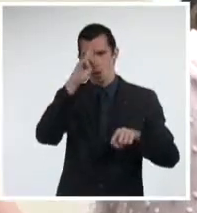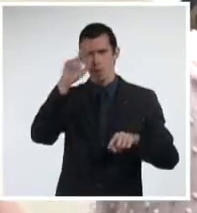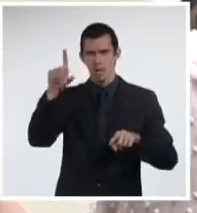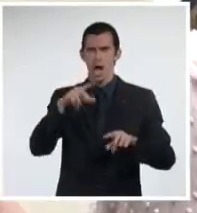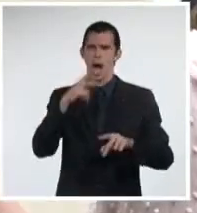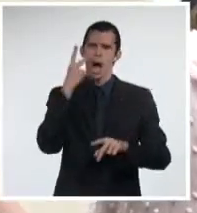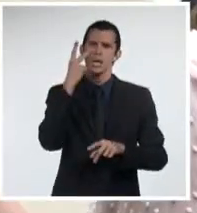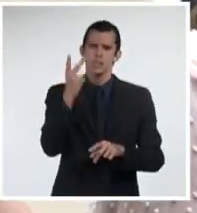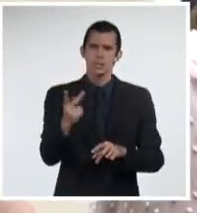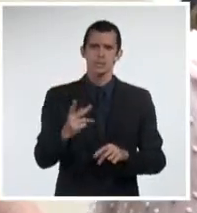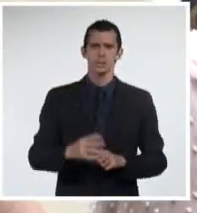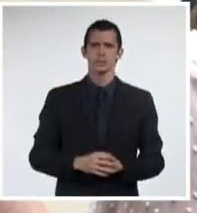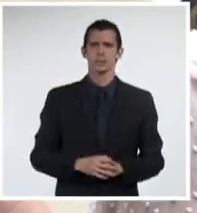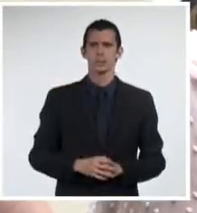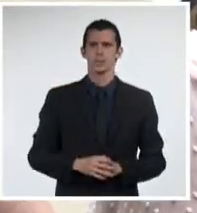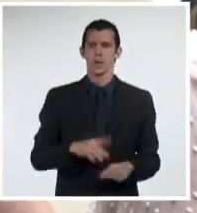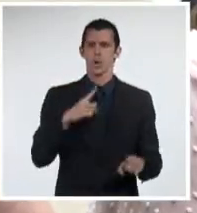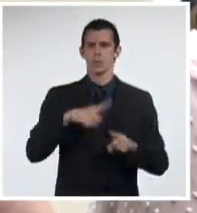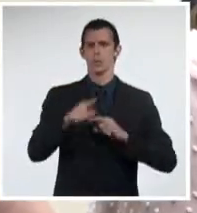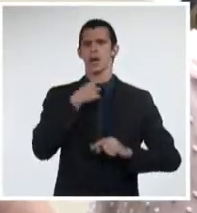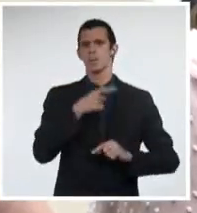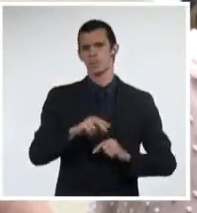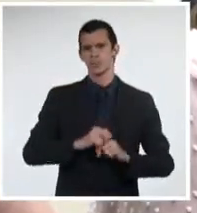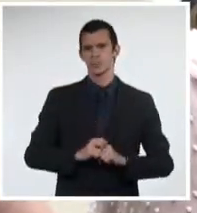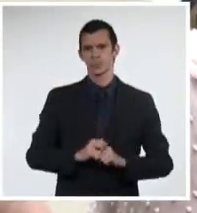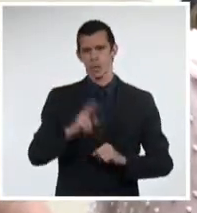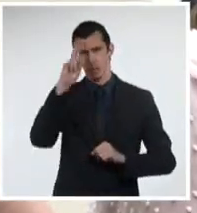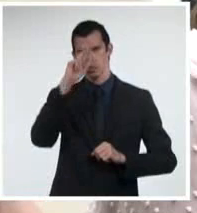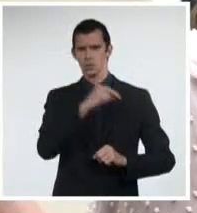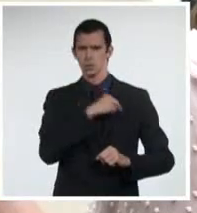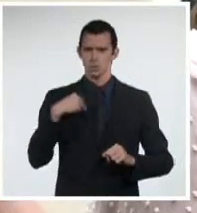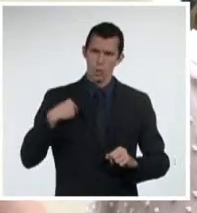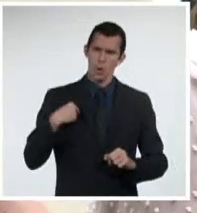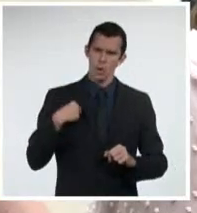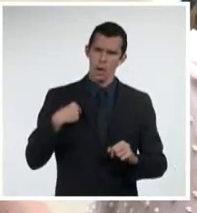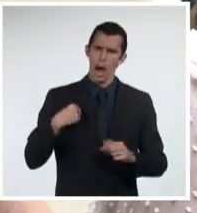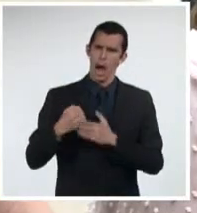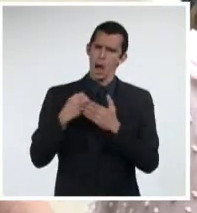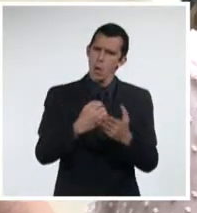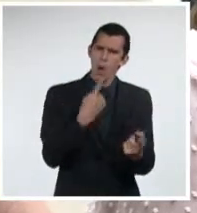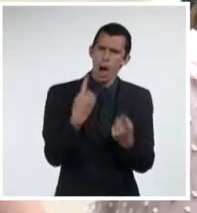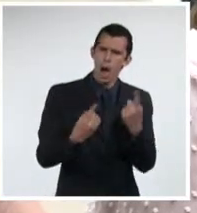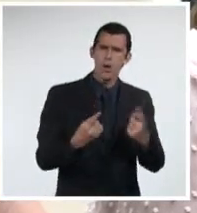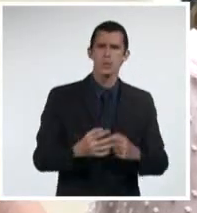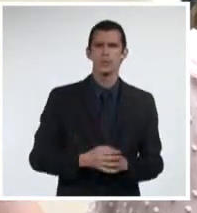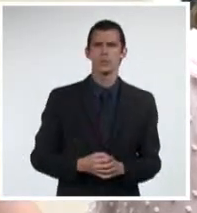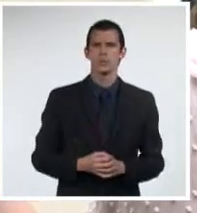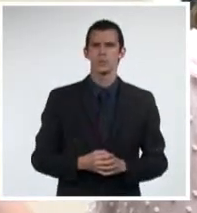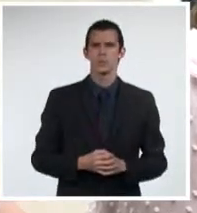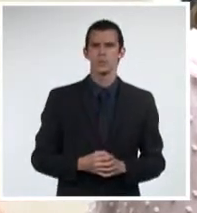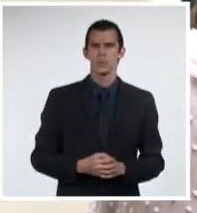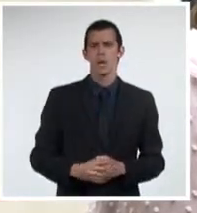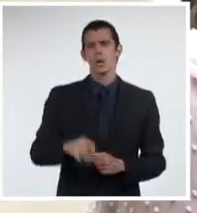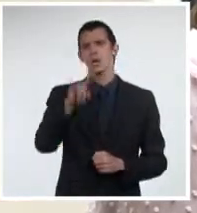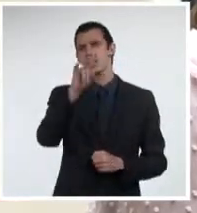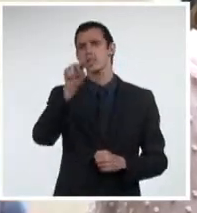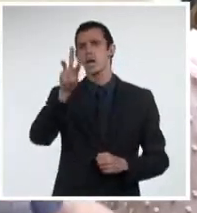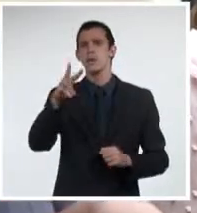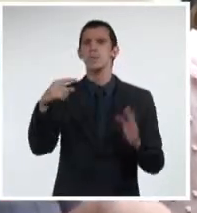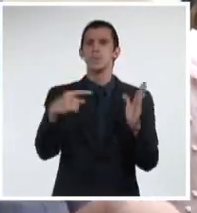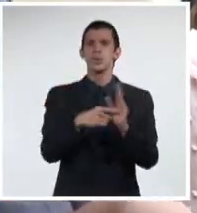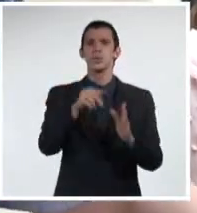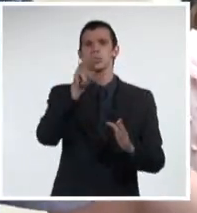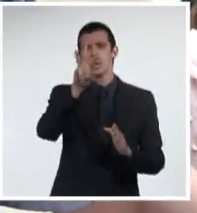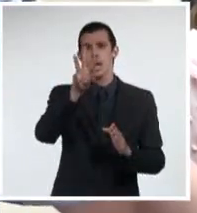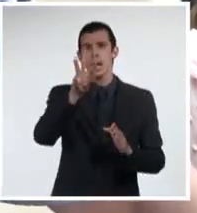sido la incorporación de los trabajadores de la salud. El 99,3% de los afectados están trabajando. Y los que no tienen una atención